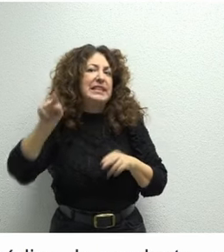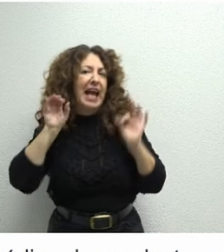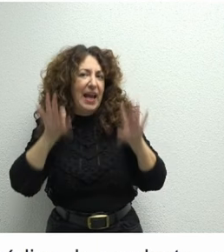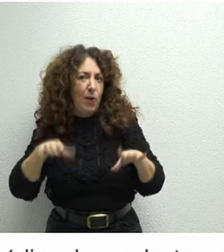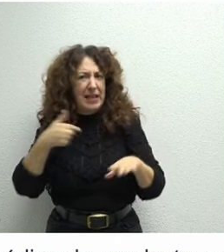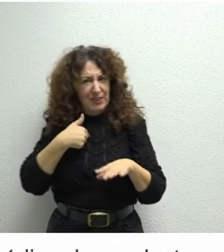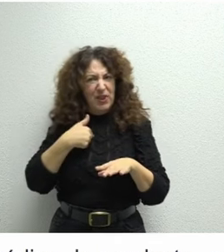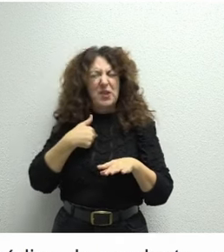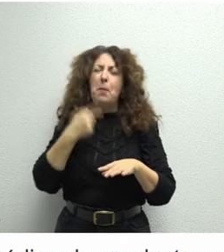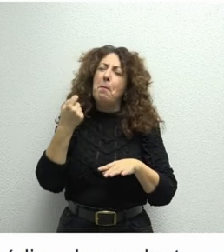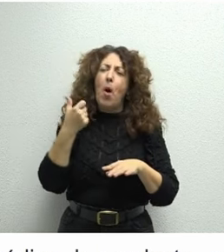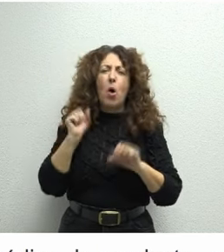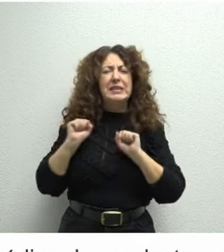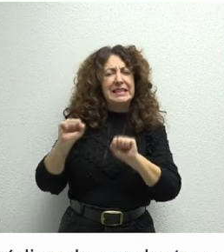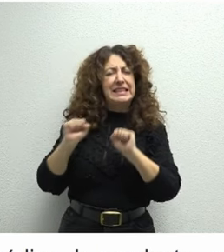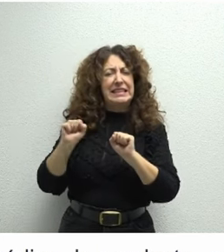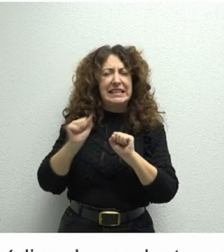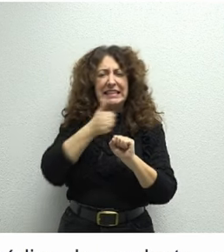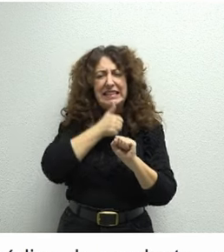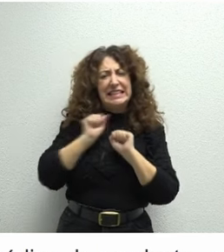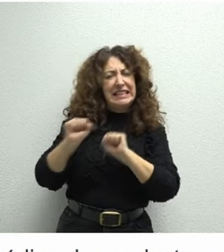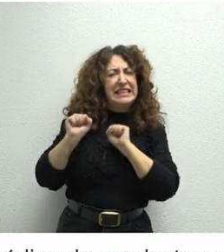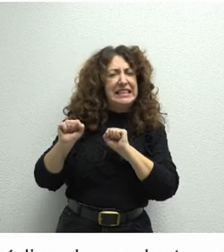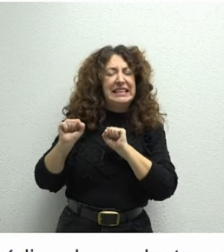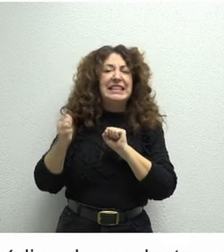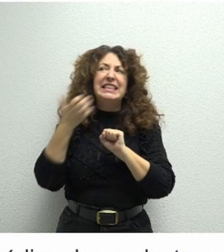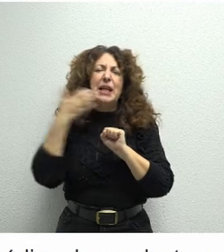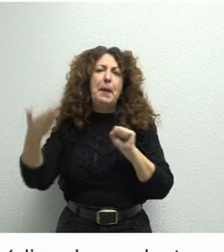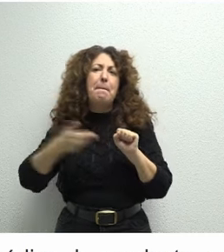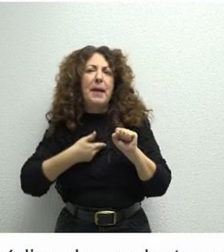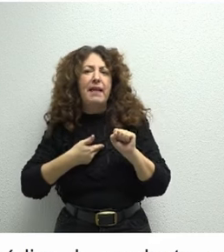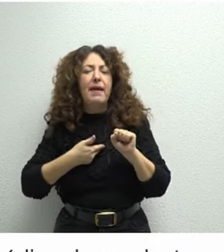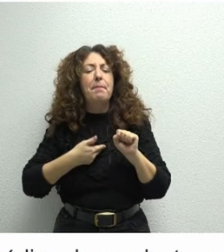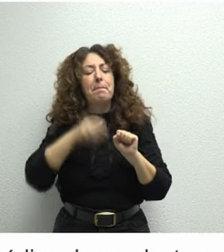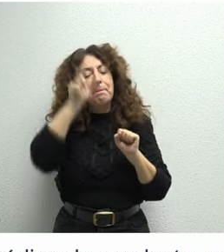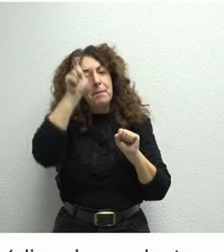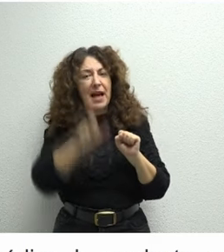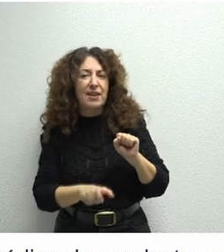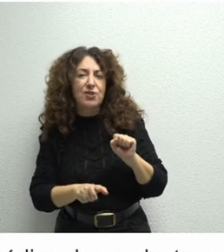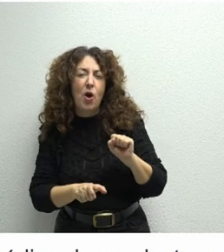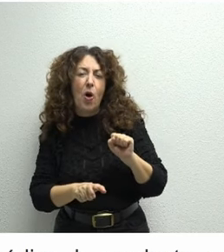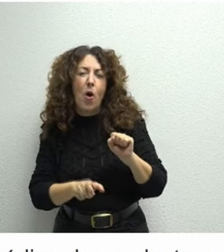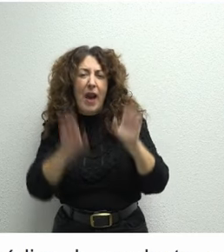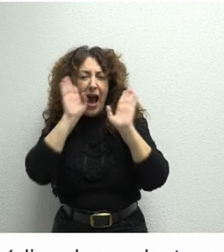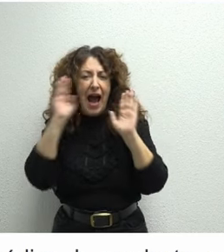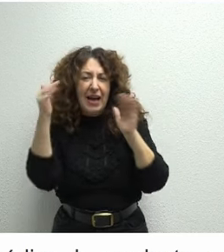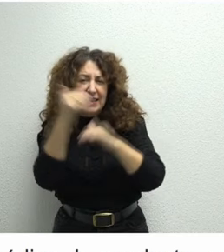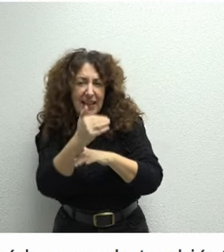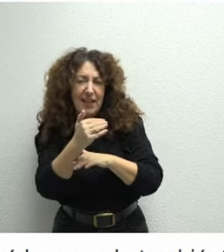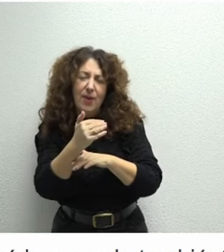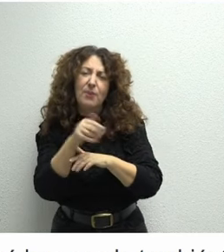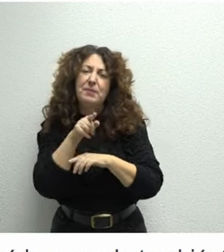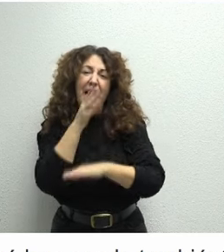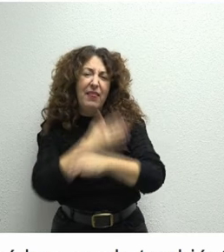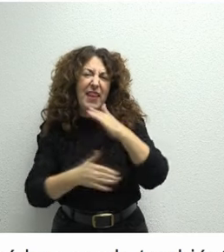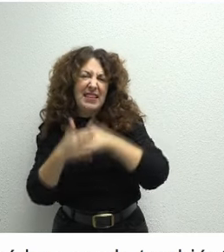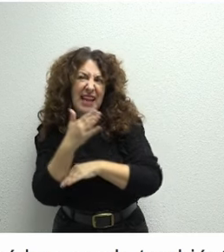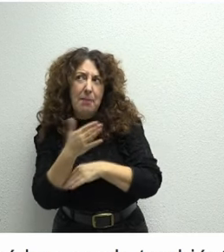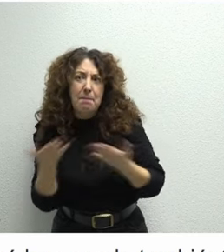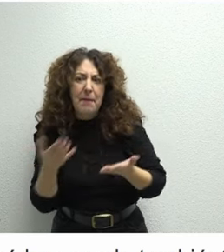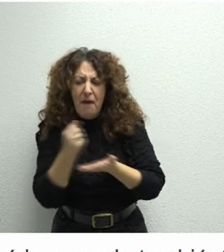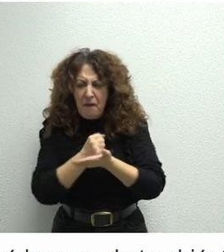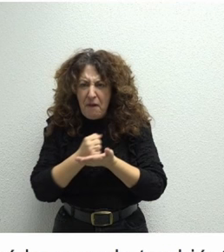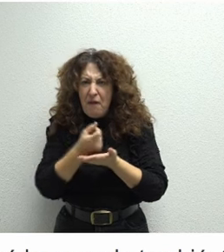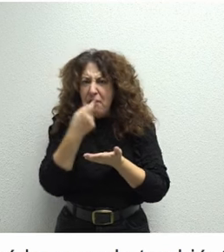tenemos una resistencia también en que cuando se nos pide que tratemos a una persona con con una discapacidad no tenemos fármacos